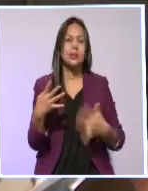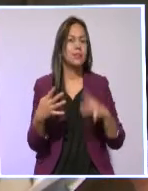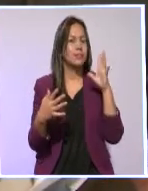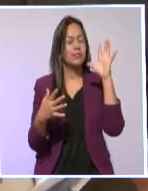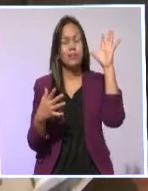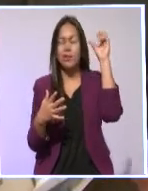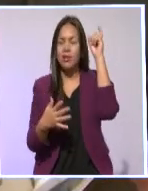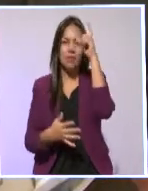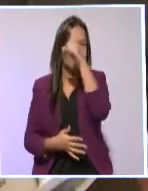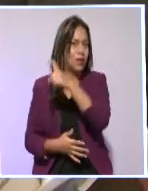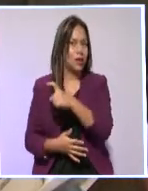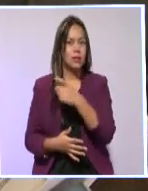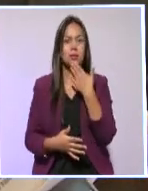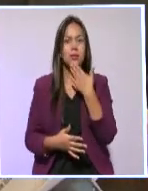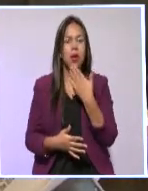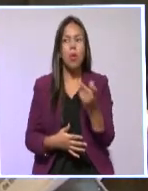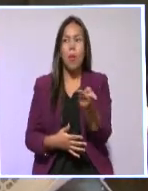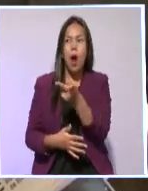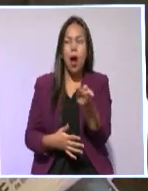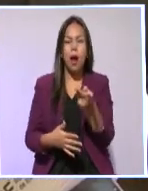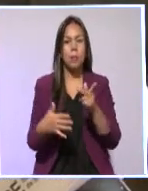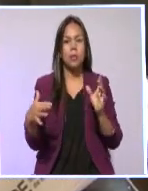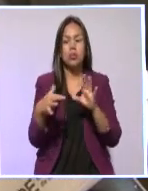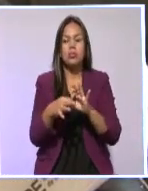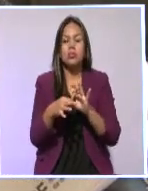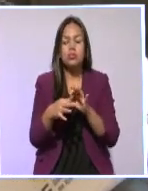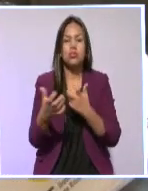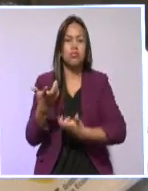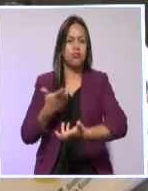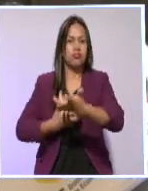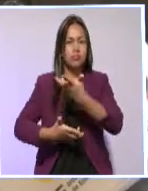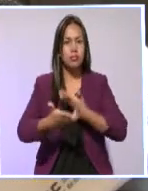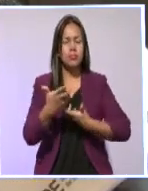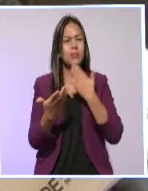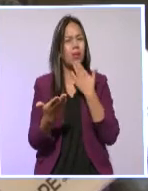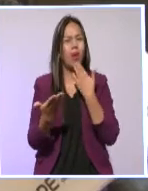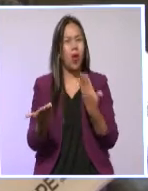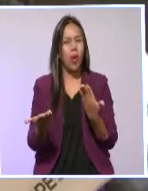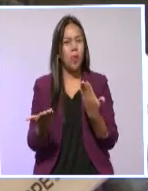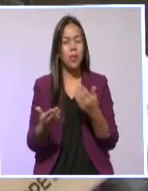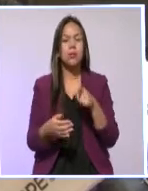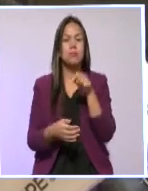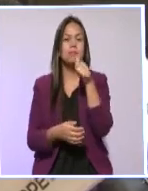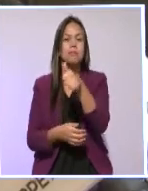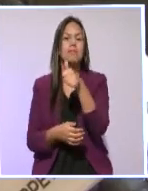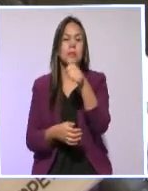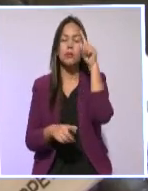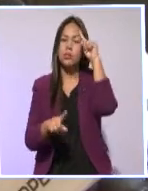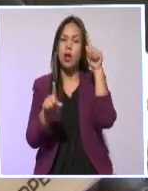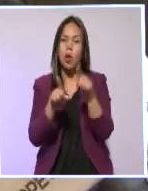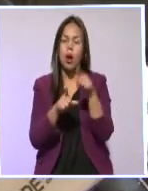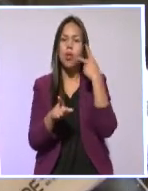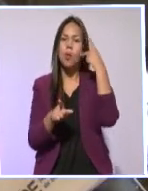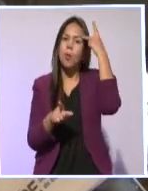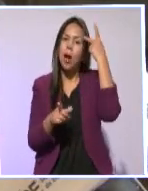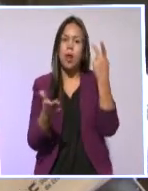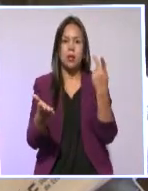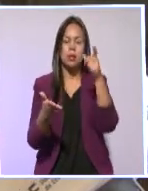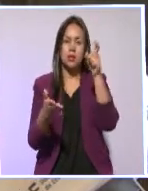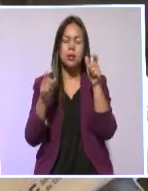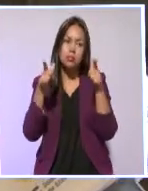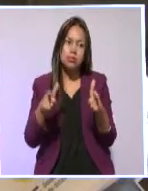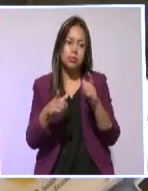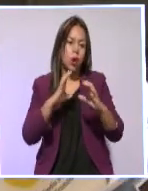el tema de cómo llevar la relación, el tema que de cómo van a comunicarse con el menor, cómo van a llevar